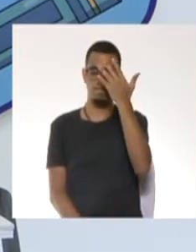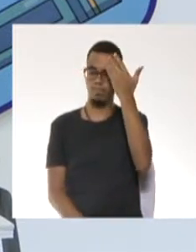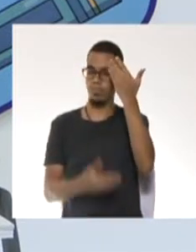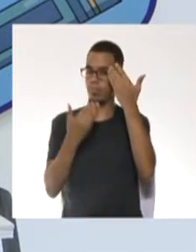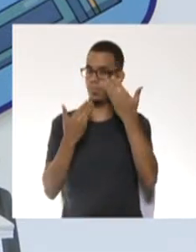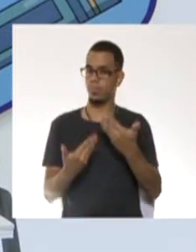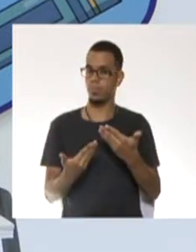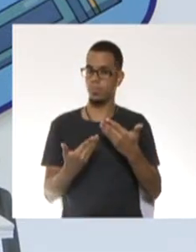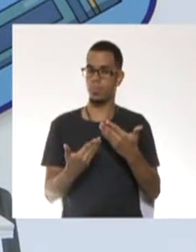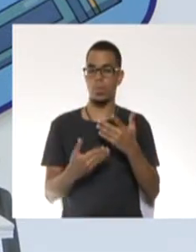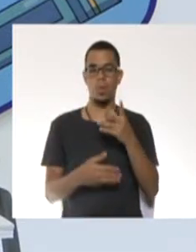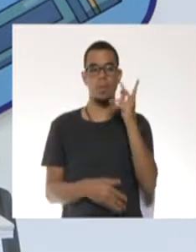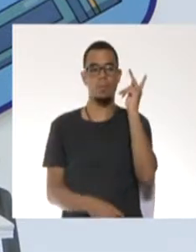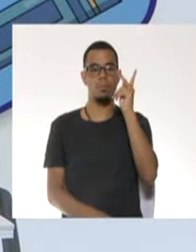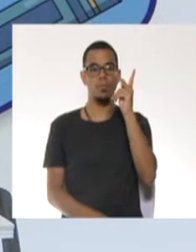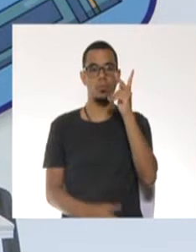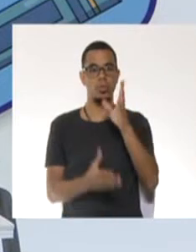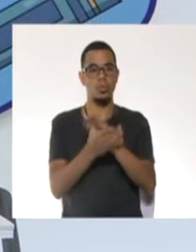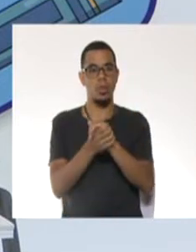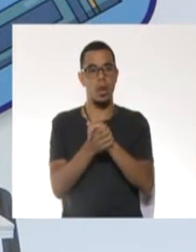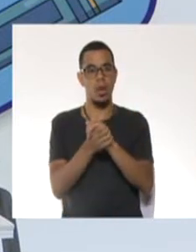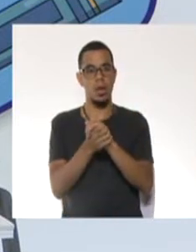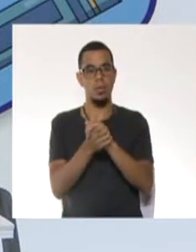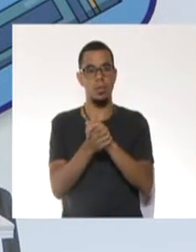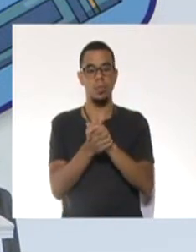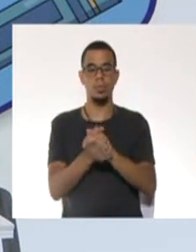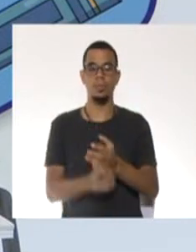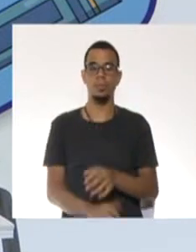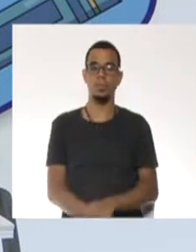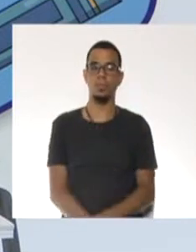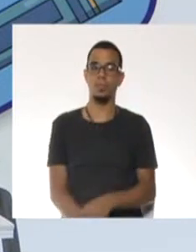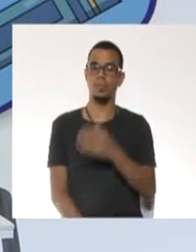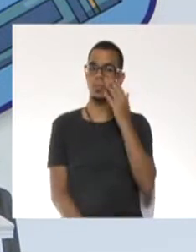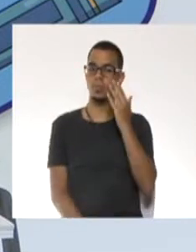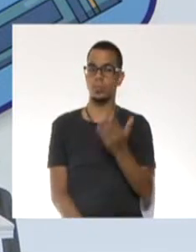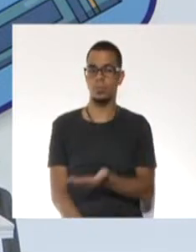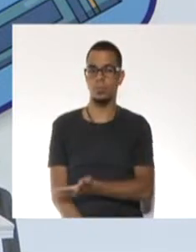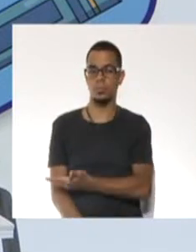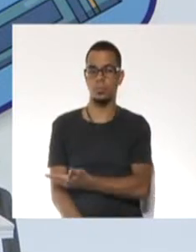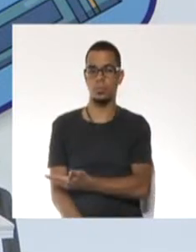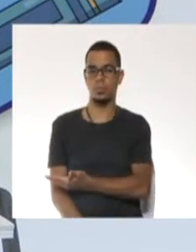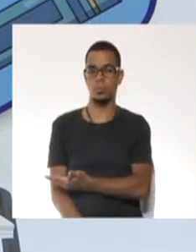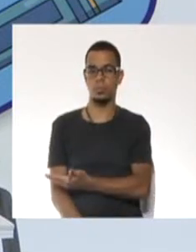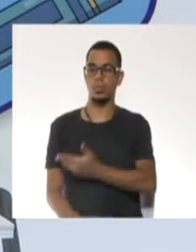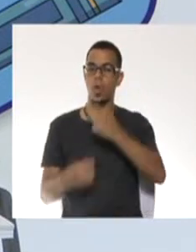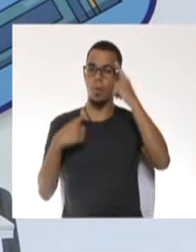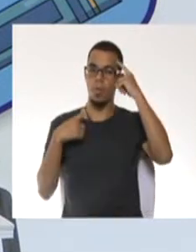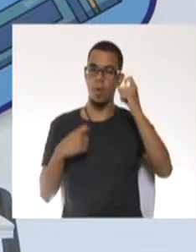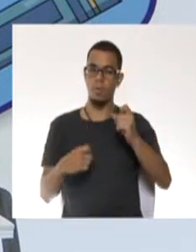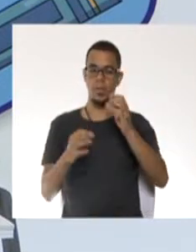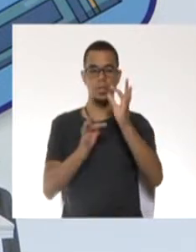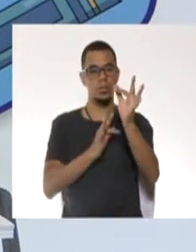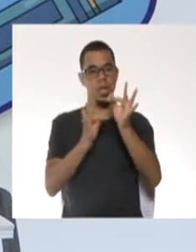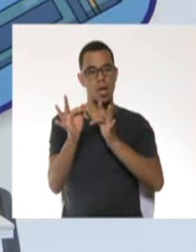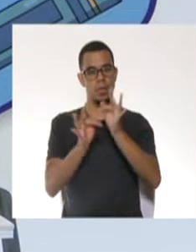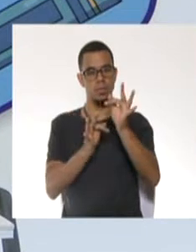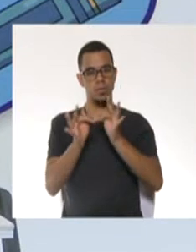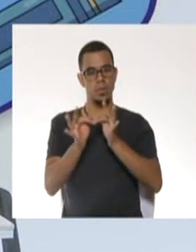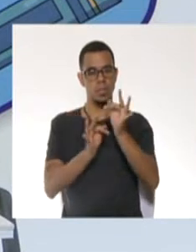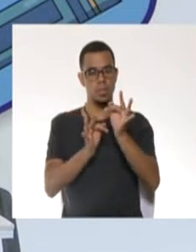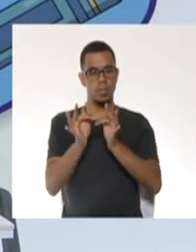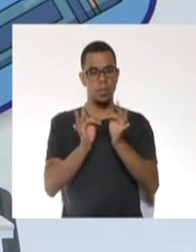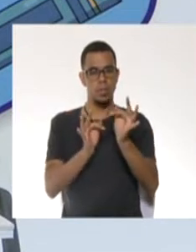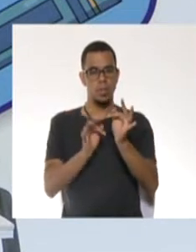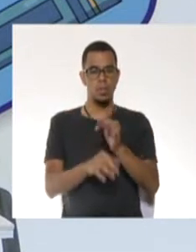siempre, de todos los martes, su amigo, su profesor, su compañero, Carlos Méndez, especialista en física. Recordándoles a